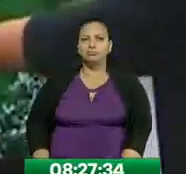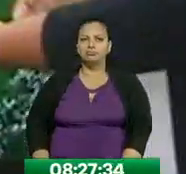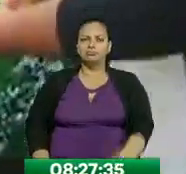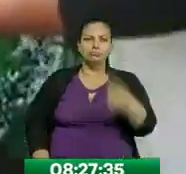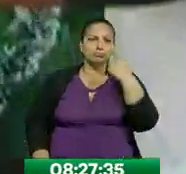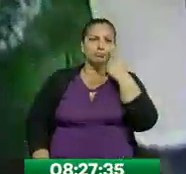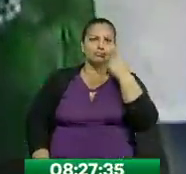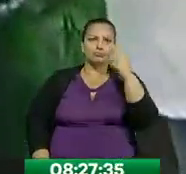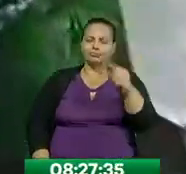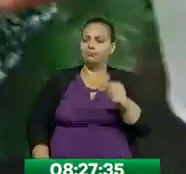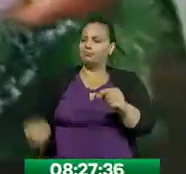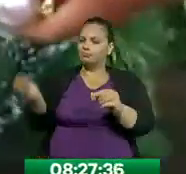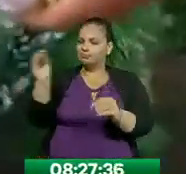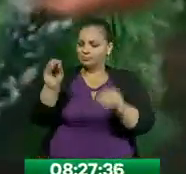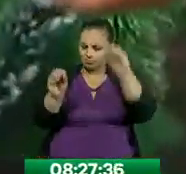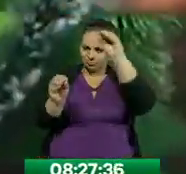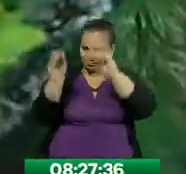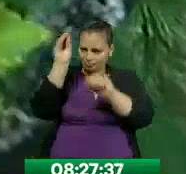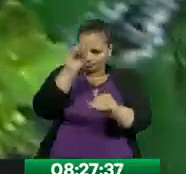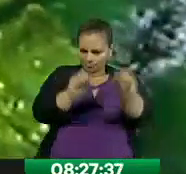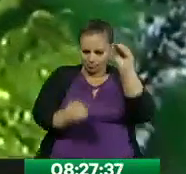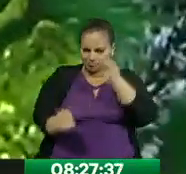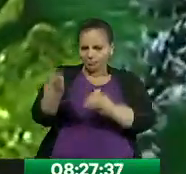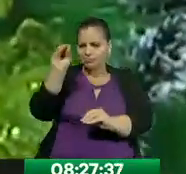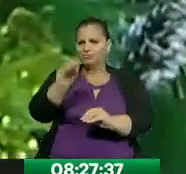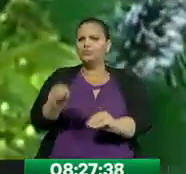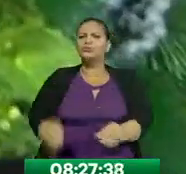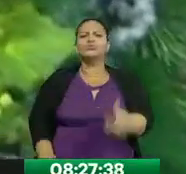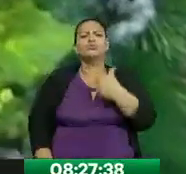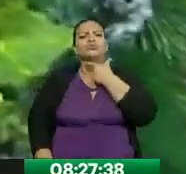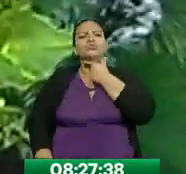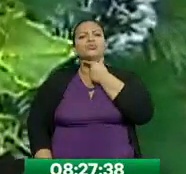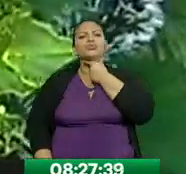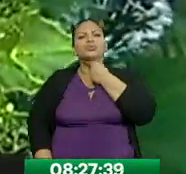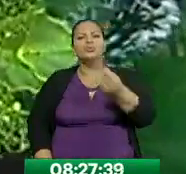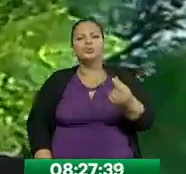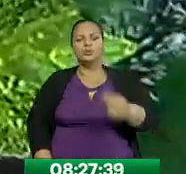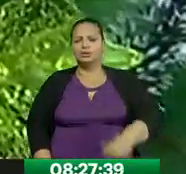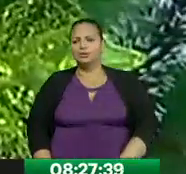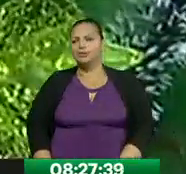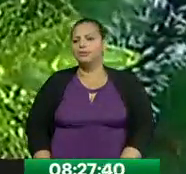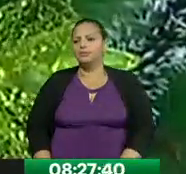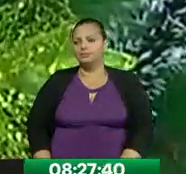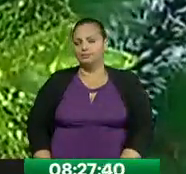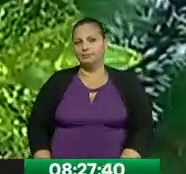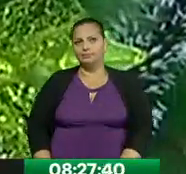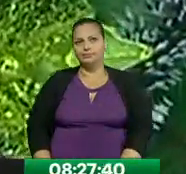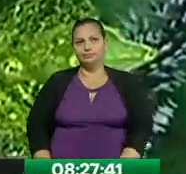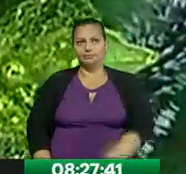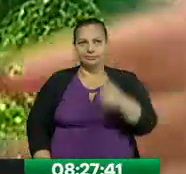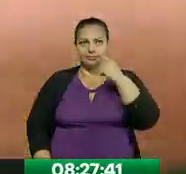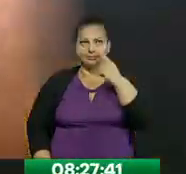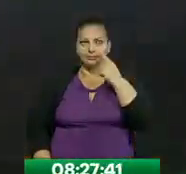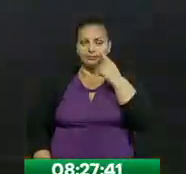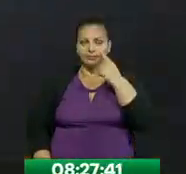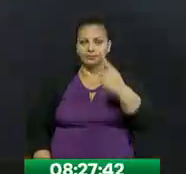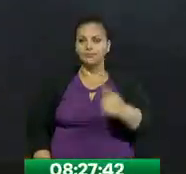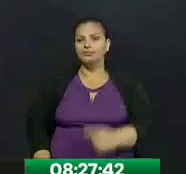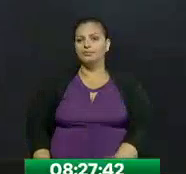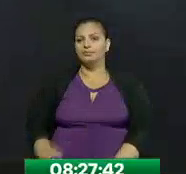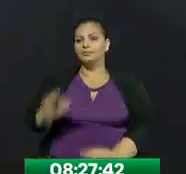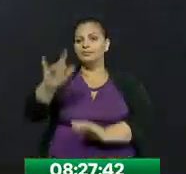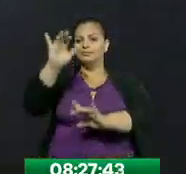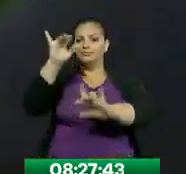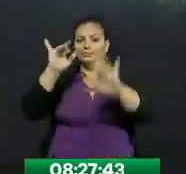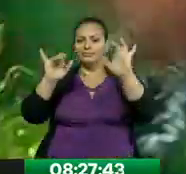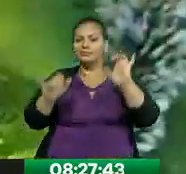adornos. Y miren estos. Yo sé que toda la gente en casa dice, bueno, quiero ver más adornitos. Mire este doradito hermoso. ¿Cuánto cuesta,